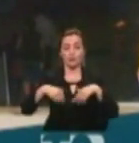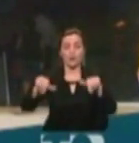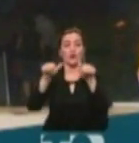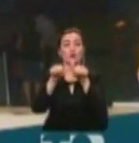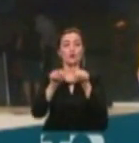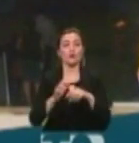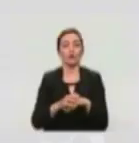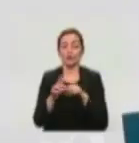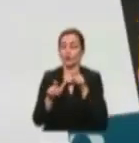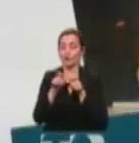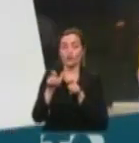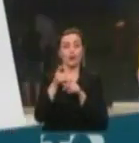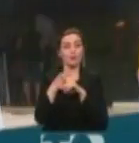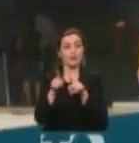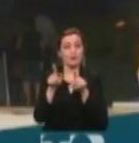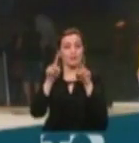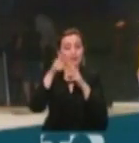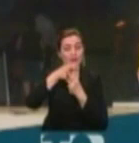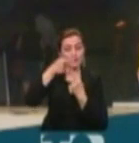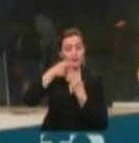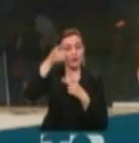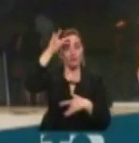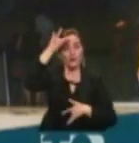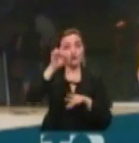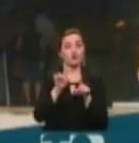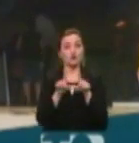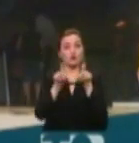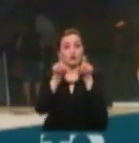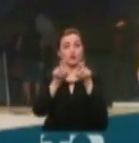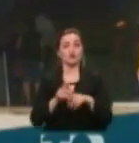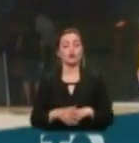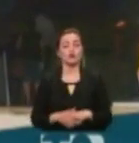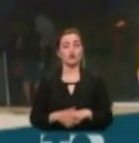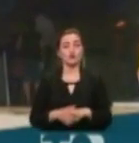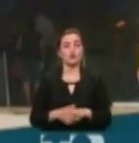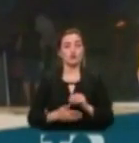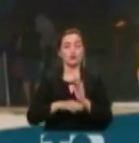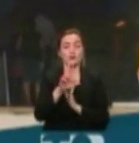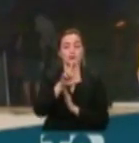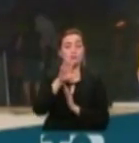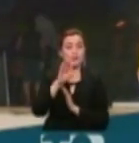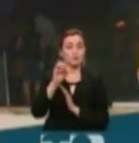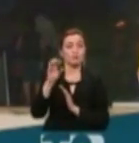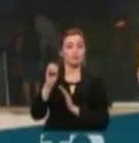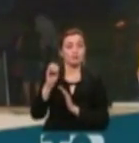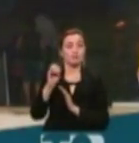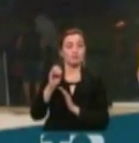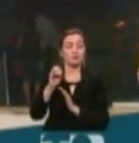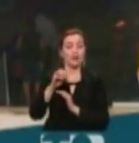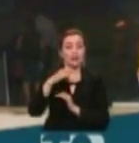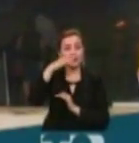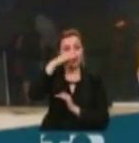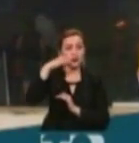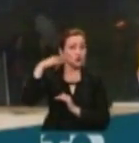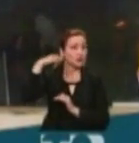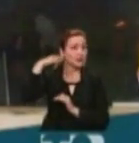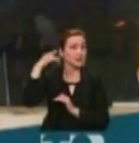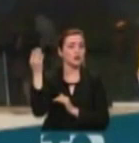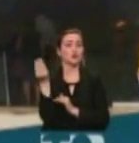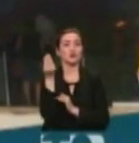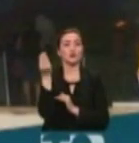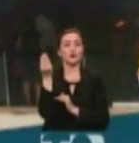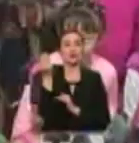áreas a ciudadanos con distintos tipos de cáncer. De estas, más de 3.500 son a niños, niñas